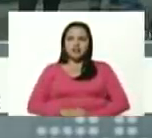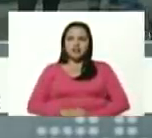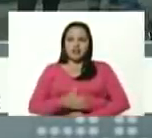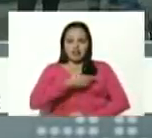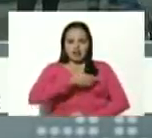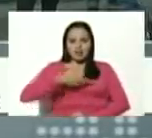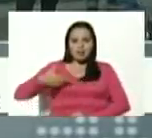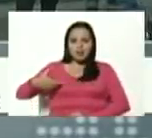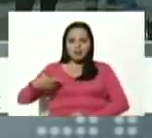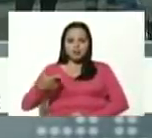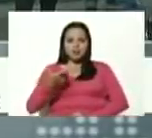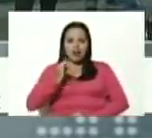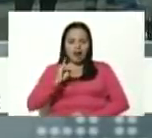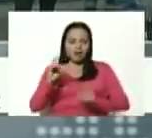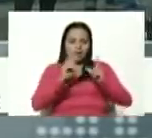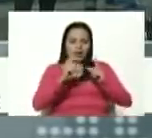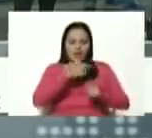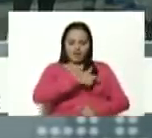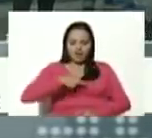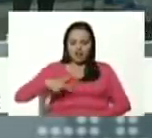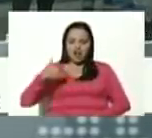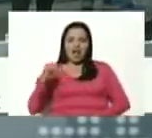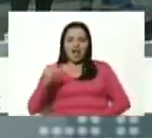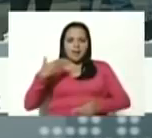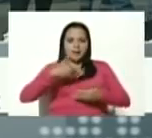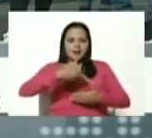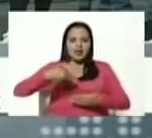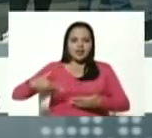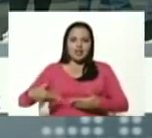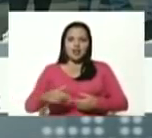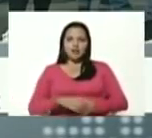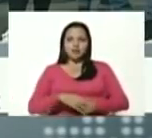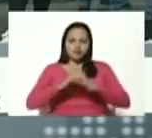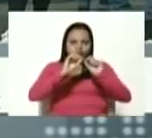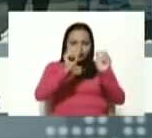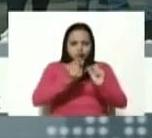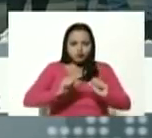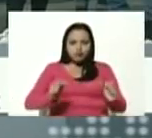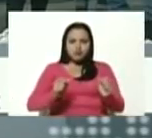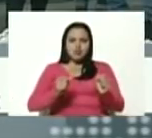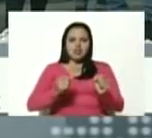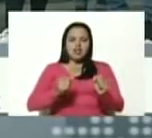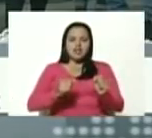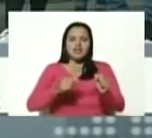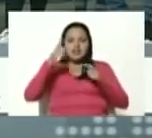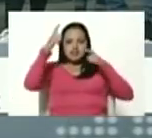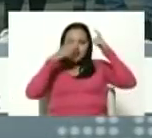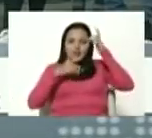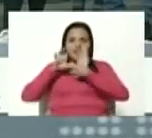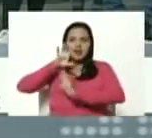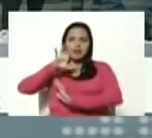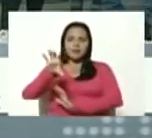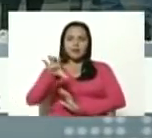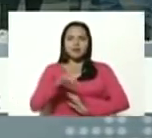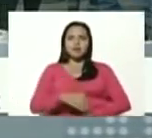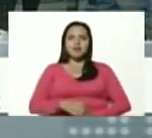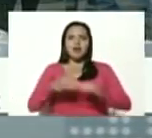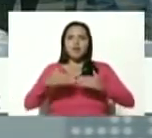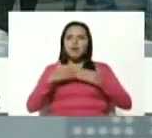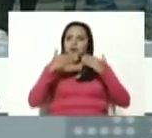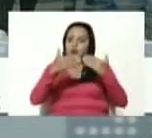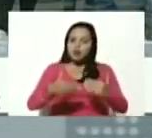en la franela, ¿eh? Tienen pintados allí la figura de Chávez, la figura de la patria, ¿eh?